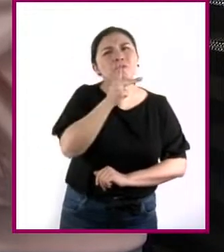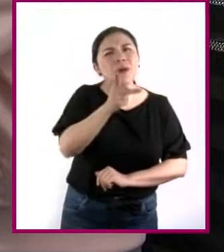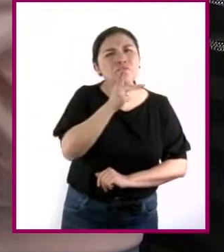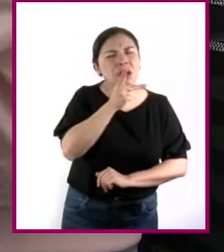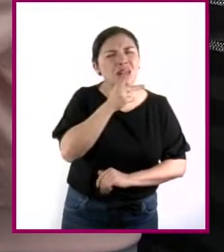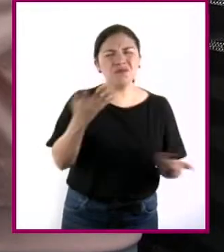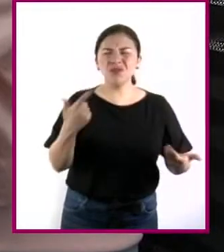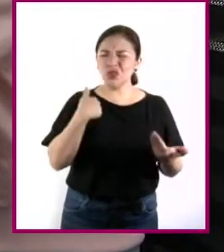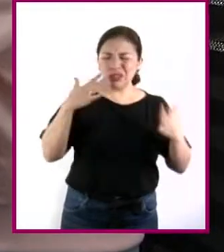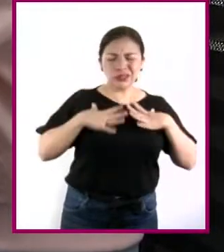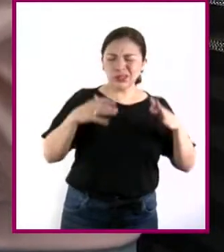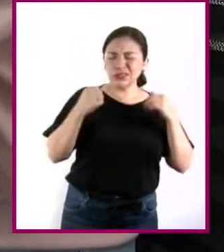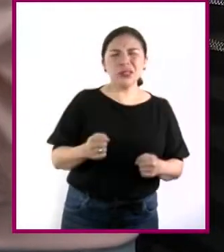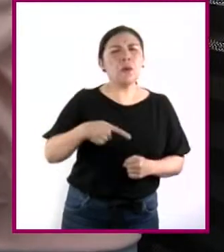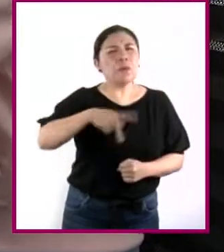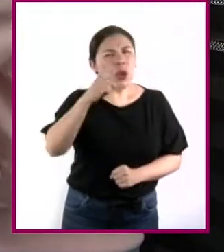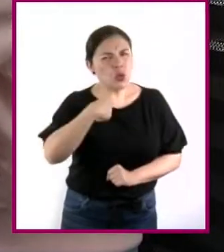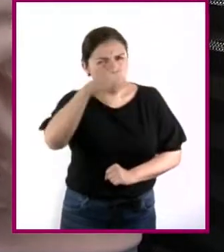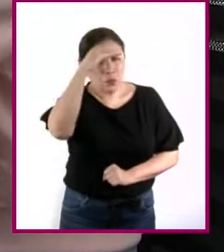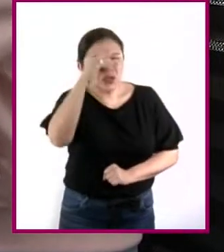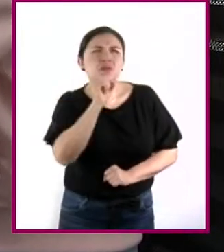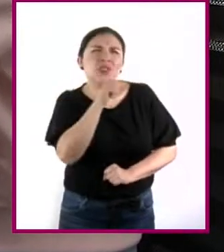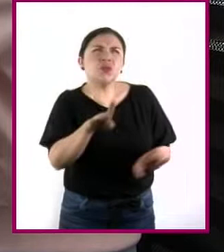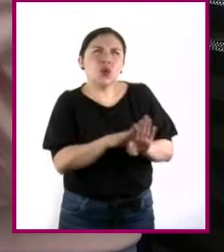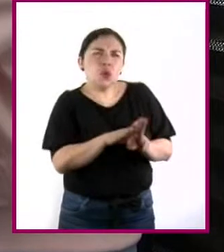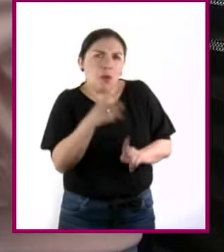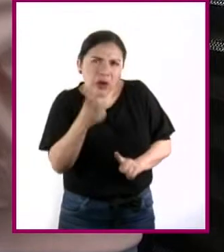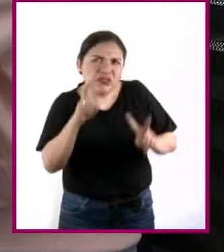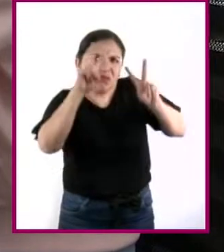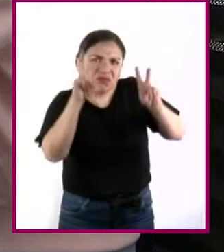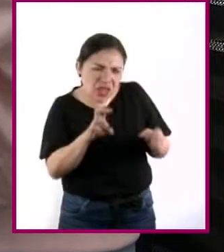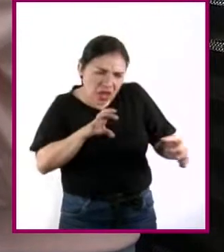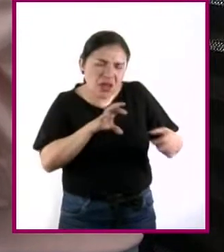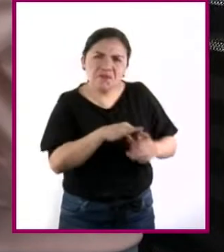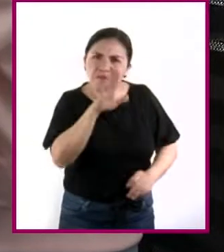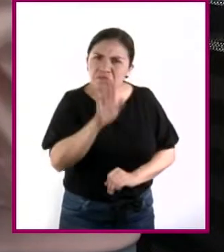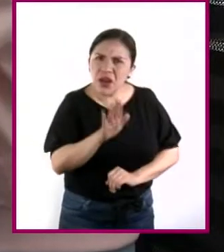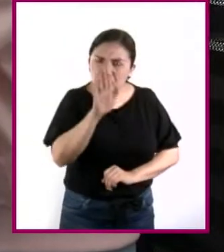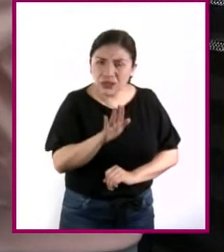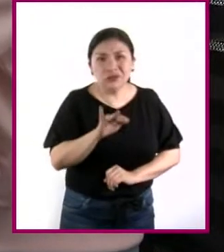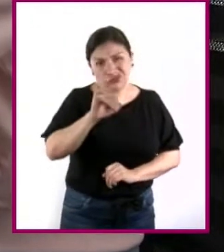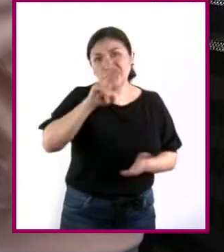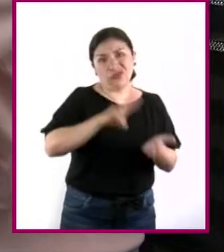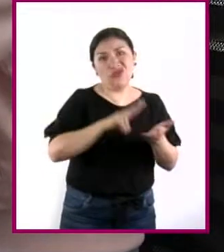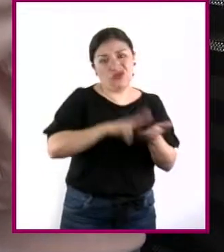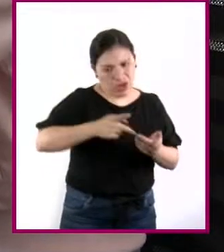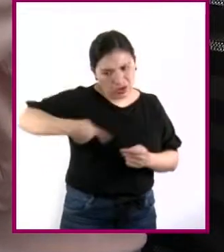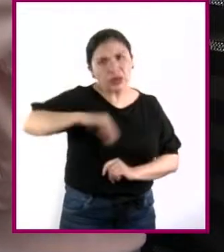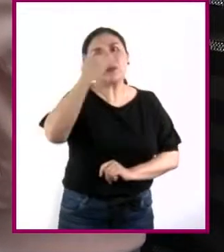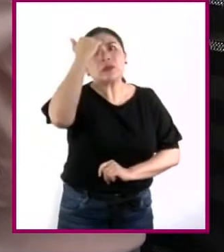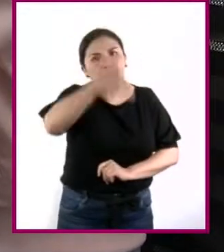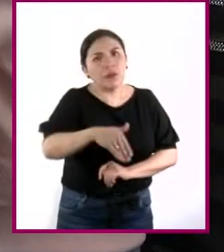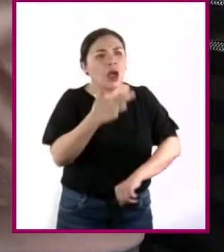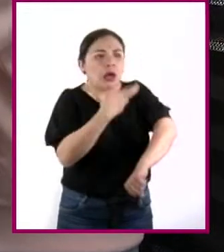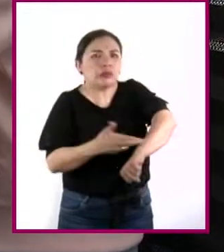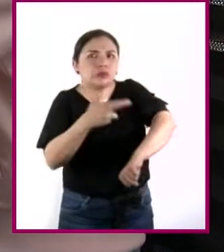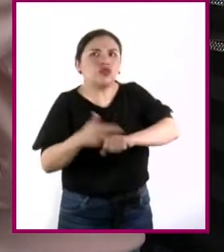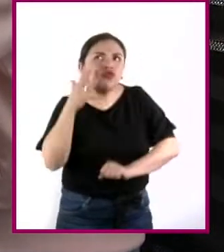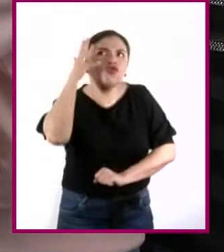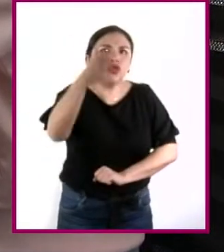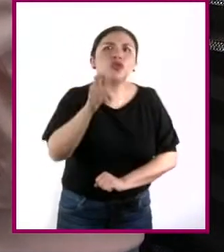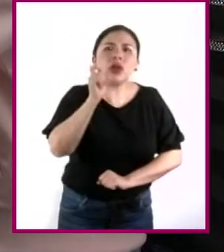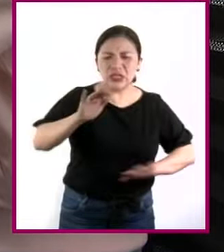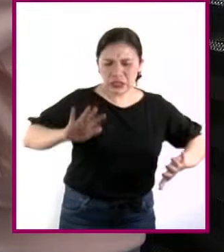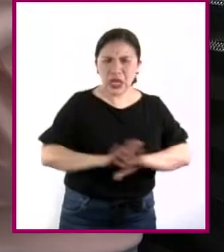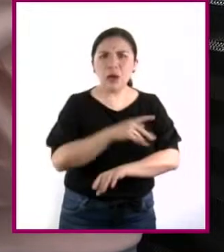no entendí bien. Pero pienso que se relaciona con este asunto. Además, vale la pena que nos enteremos sobre qué se trata esta